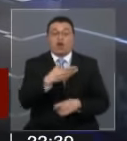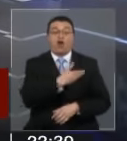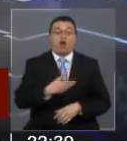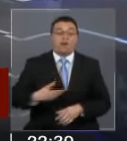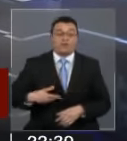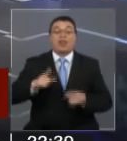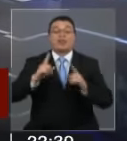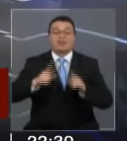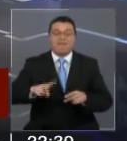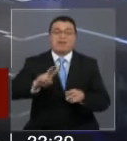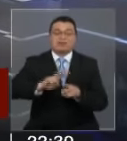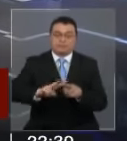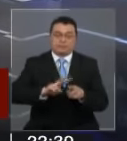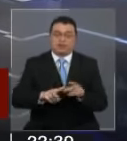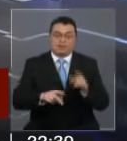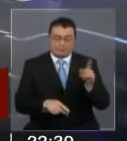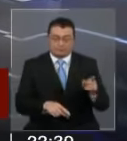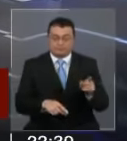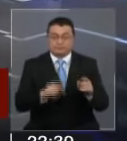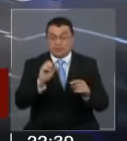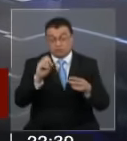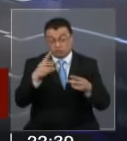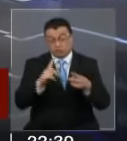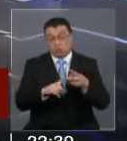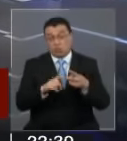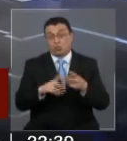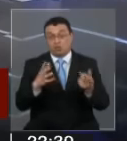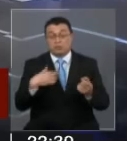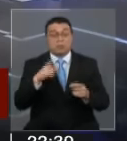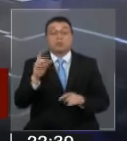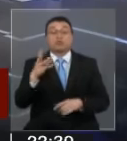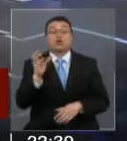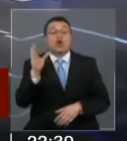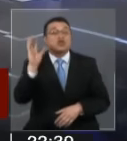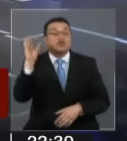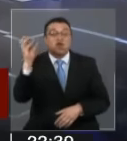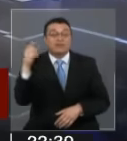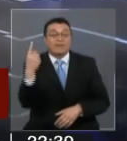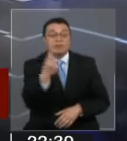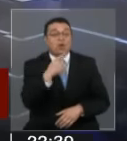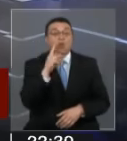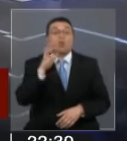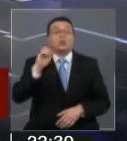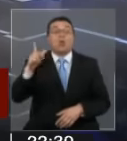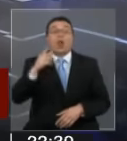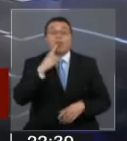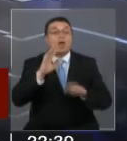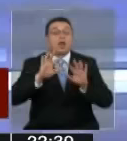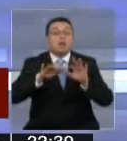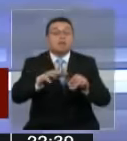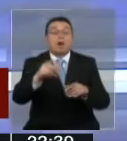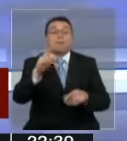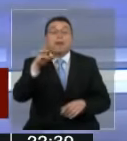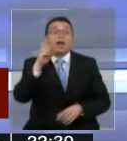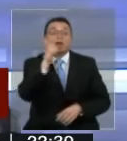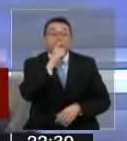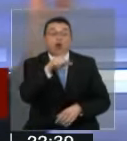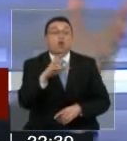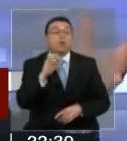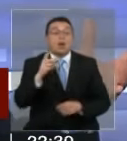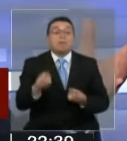resolver. Y luego lo segundo, creo que por rigor intelectual, si no sabemos en estricto rigor cuáles son las causas que están afectando a lo que hoy día estamos viendo en la